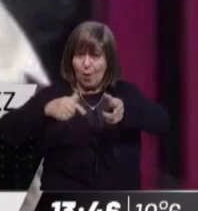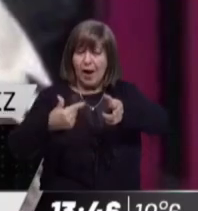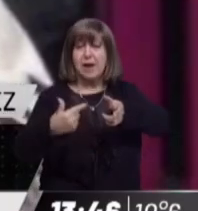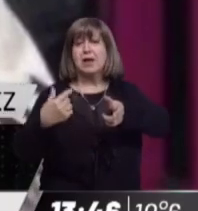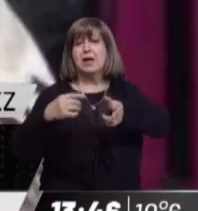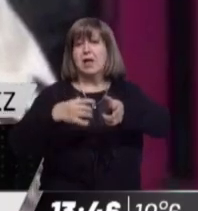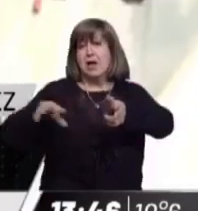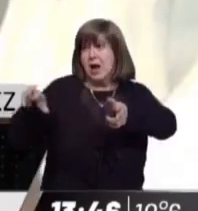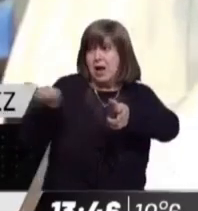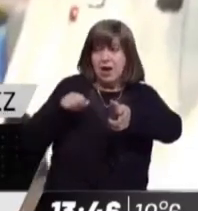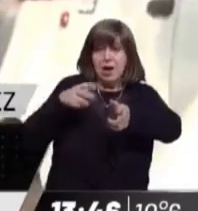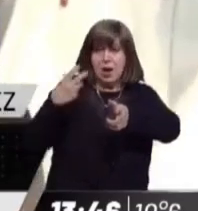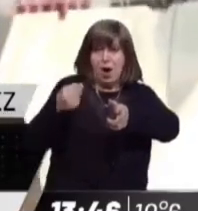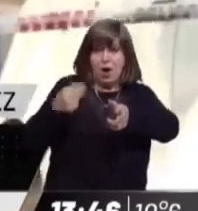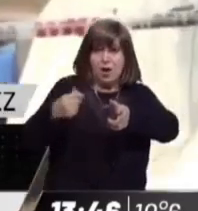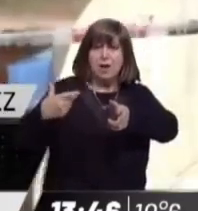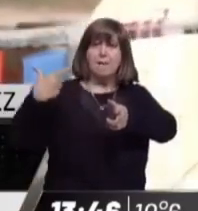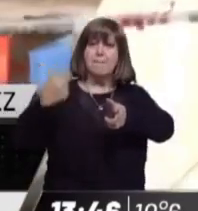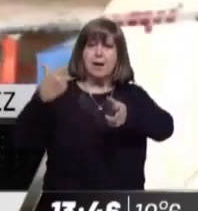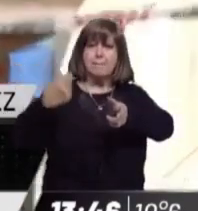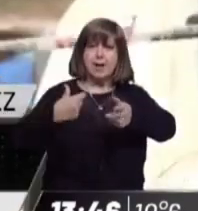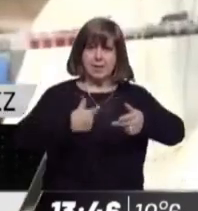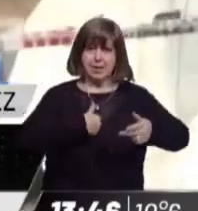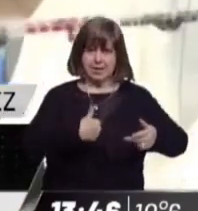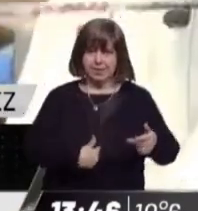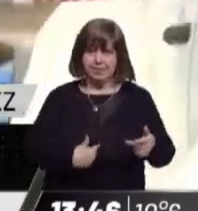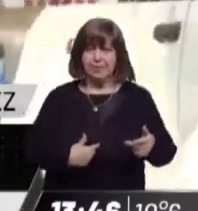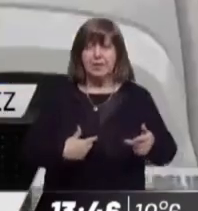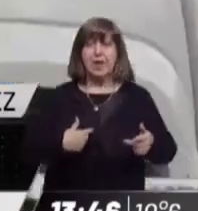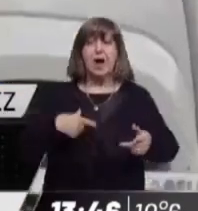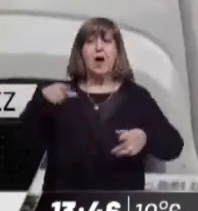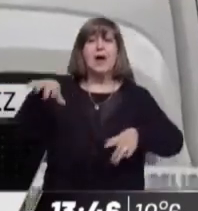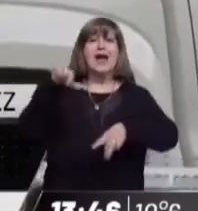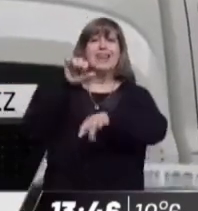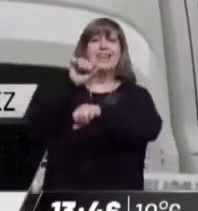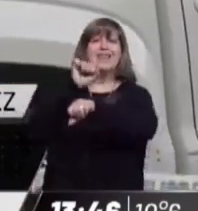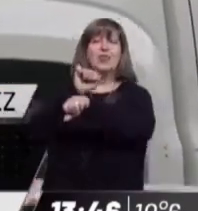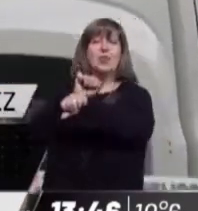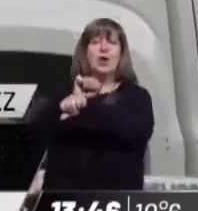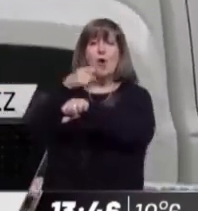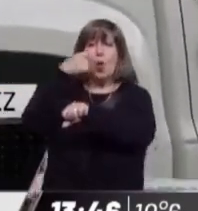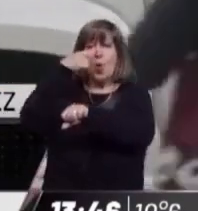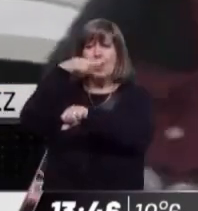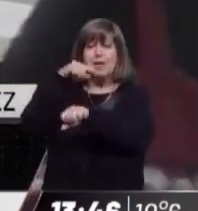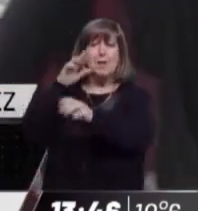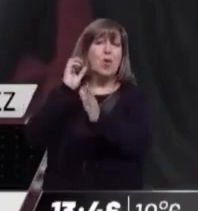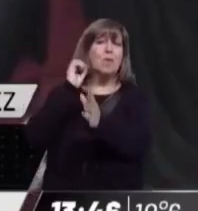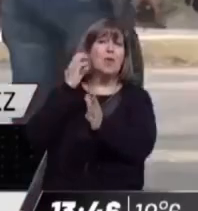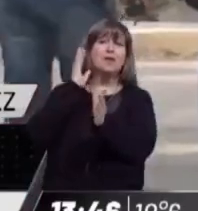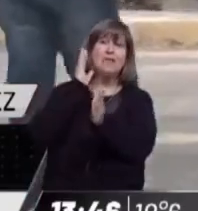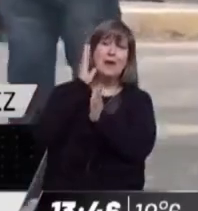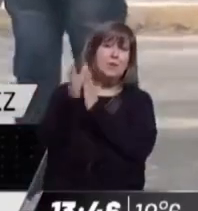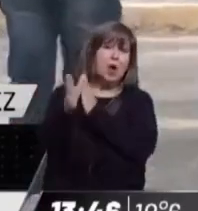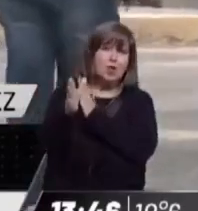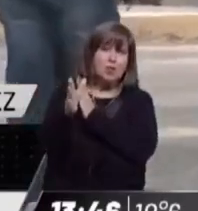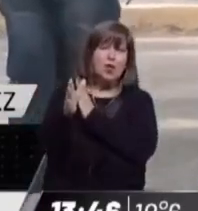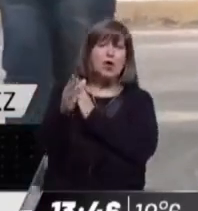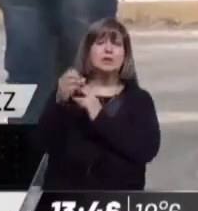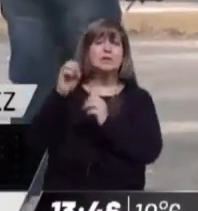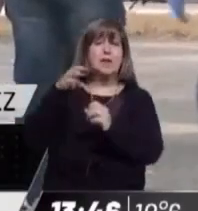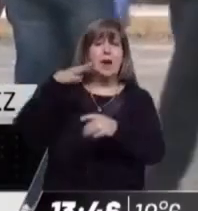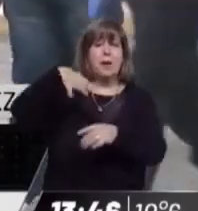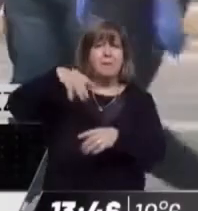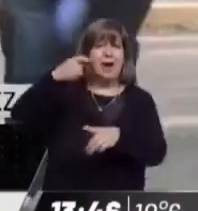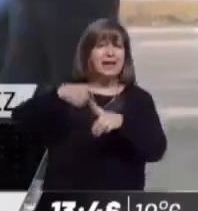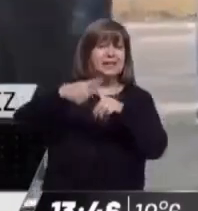hace instantes nada más que ha ocurrido, es que detuvieron al último prófugo que estaba de esta causa. Se trata de